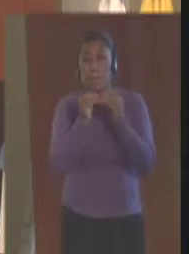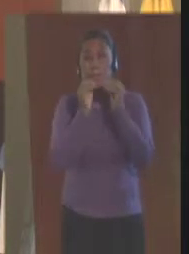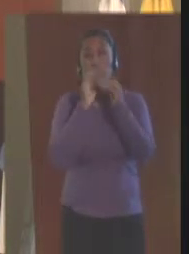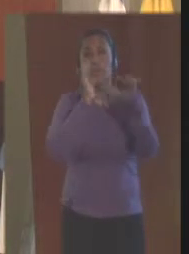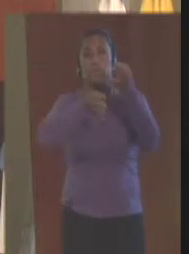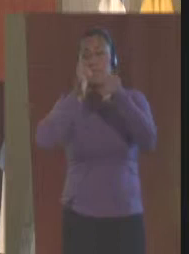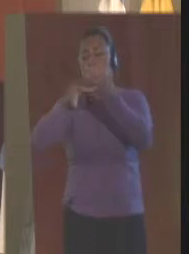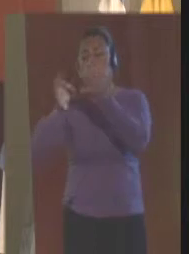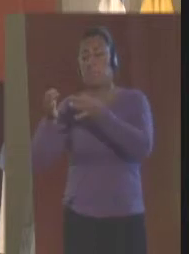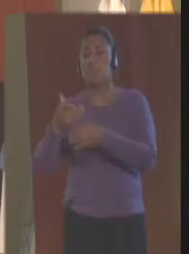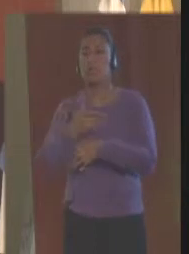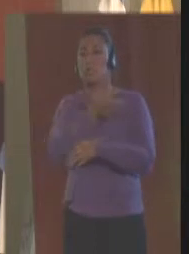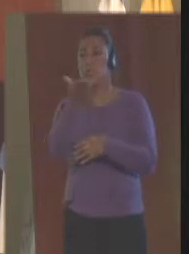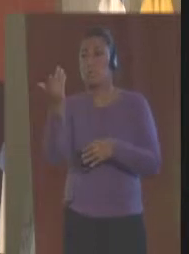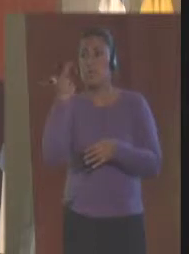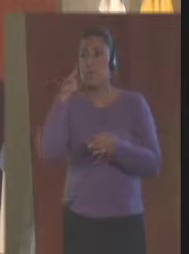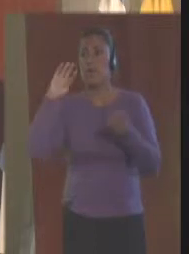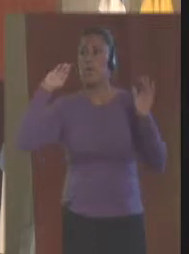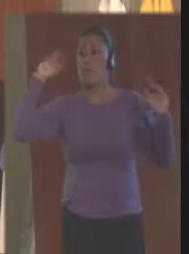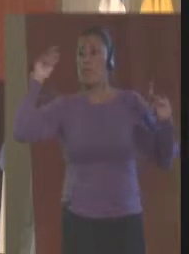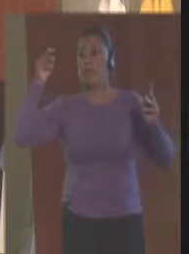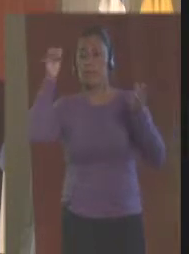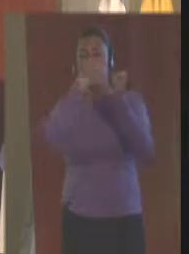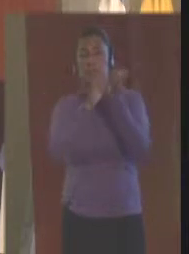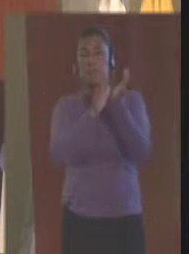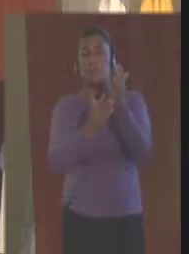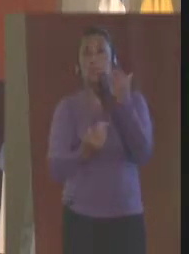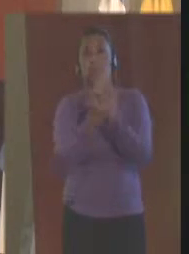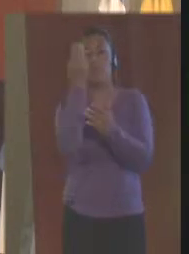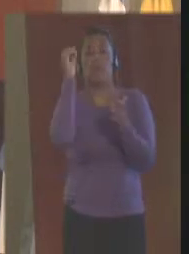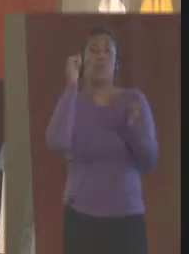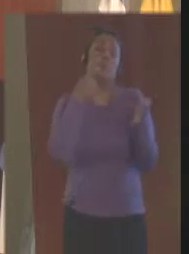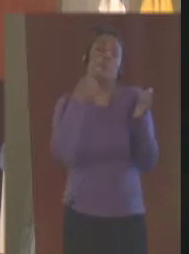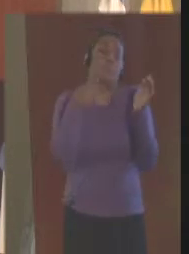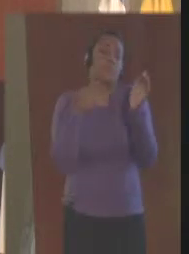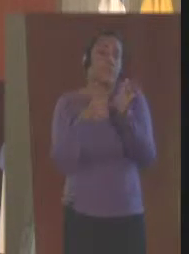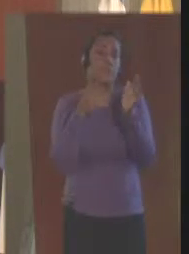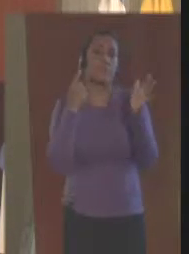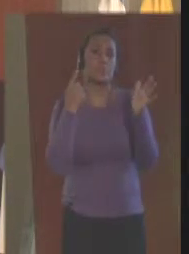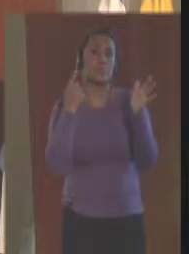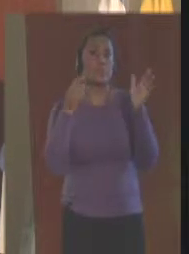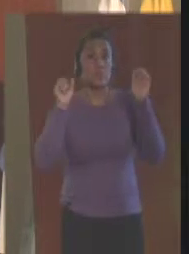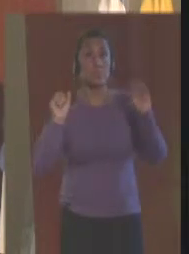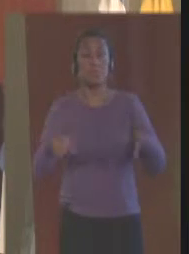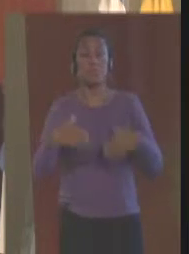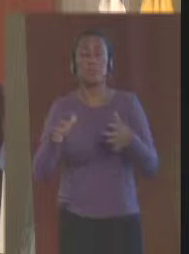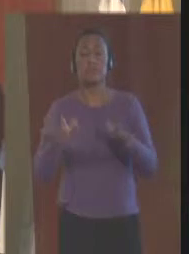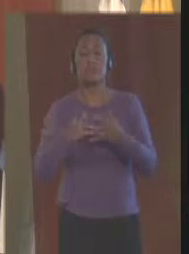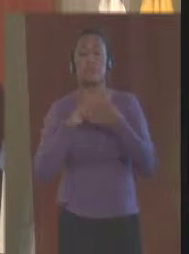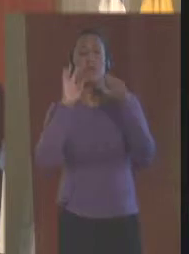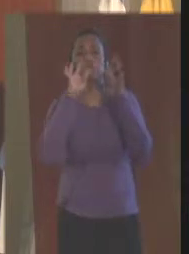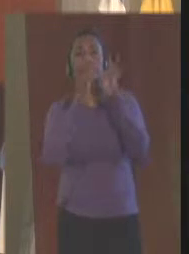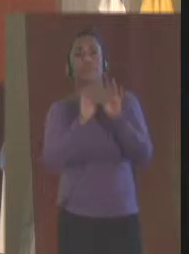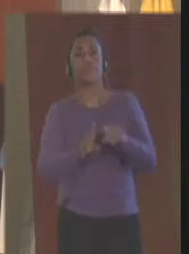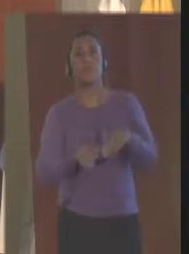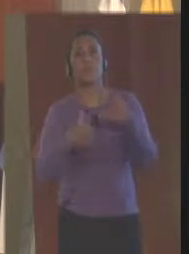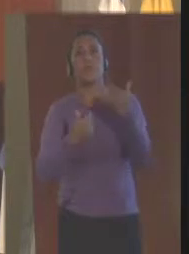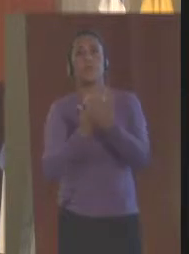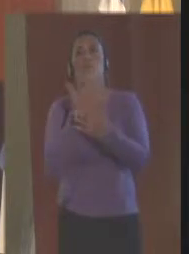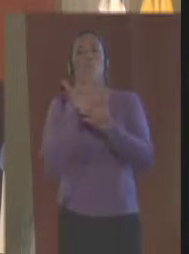establecer, algunas de esas políticas que hemos implementado, pero por ejemplo hemos logrado ya implementar una metodología